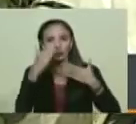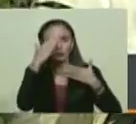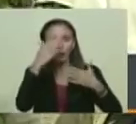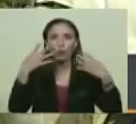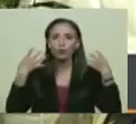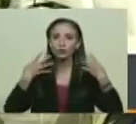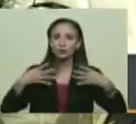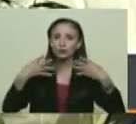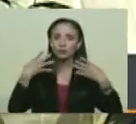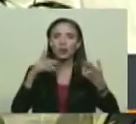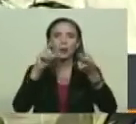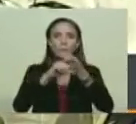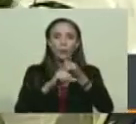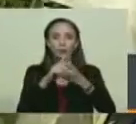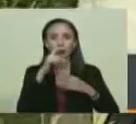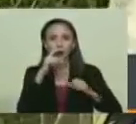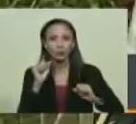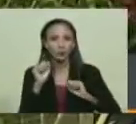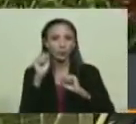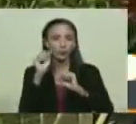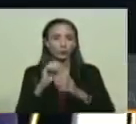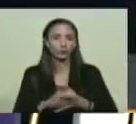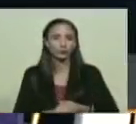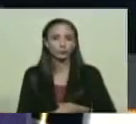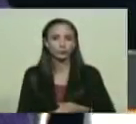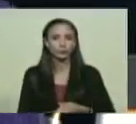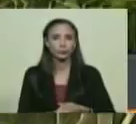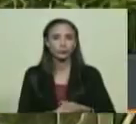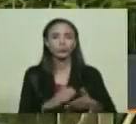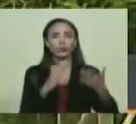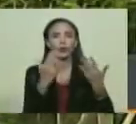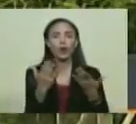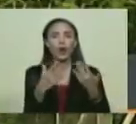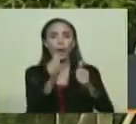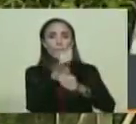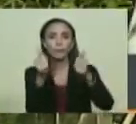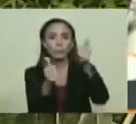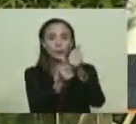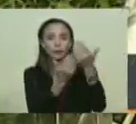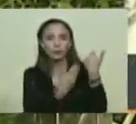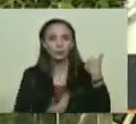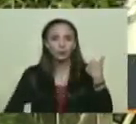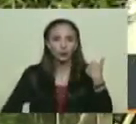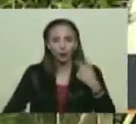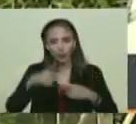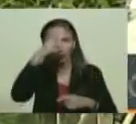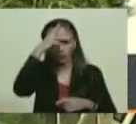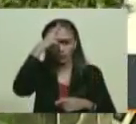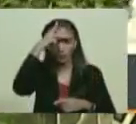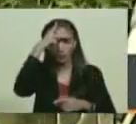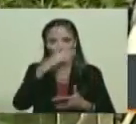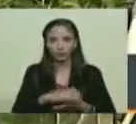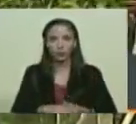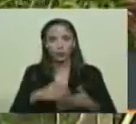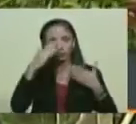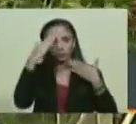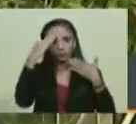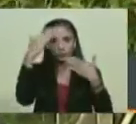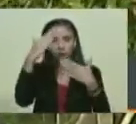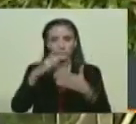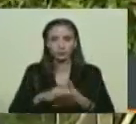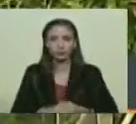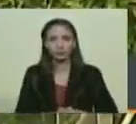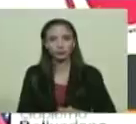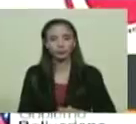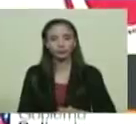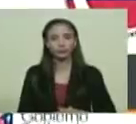de la República Bolivariana de Venezuela. Ciudadano Tarek El Aizamid, vicepresidente ejecutivo de la República